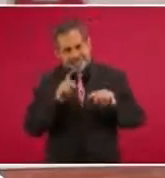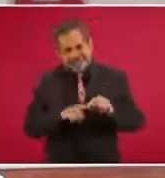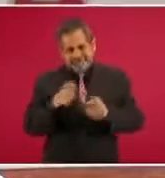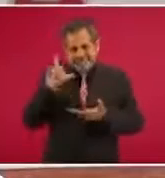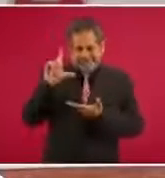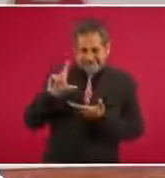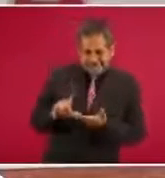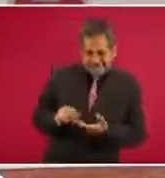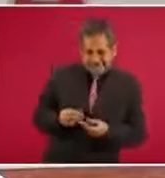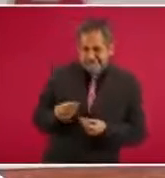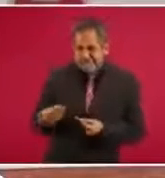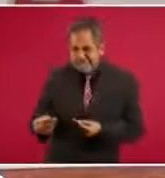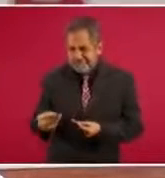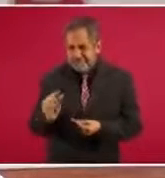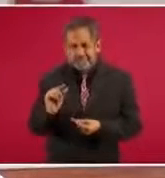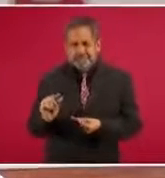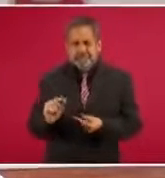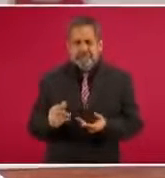pues